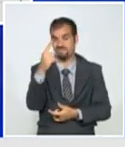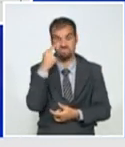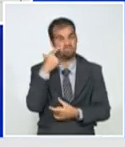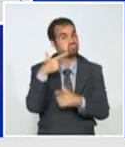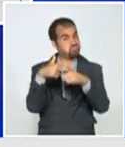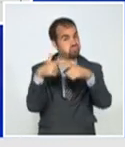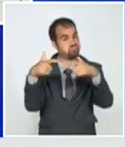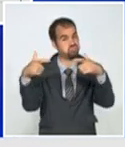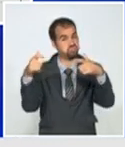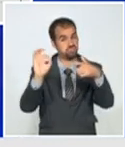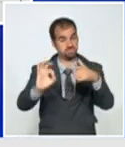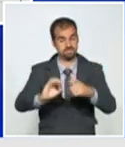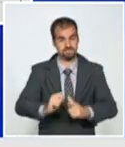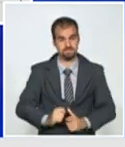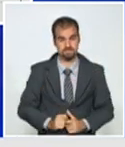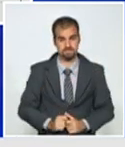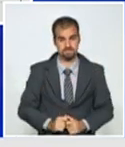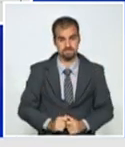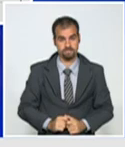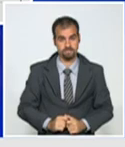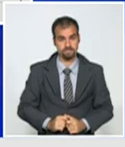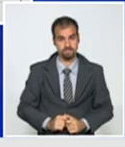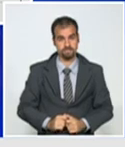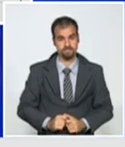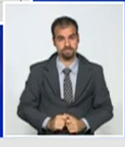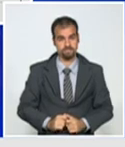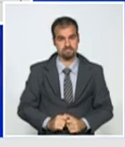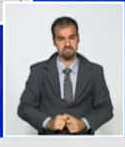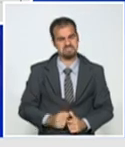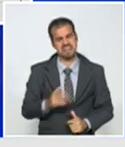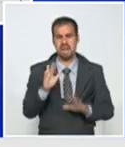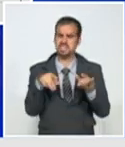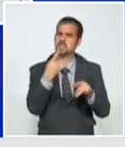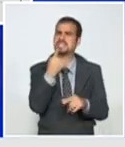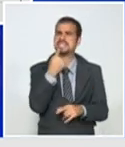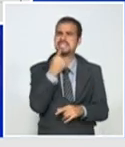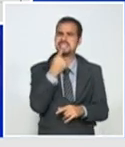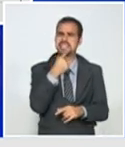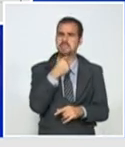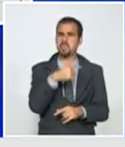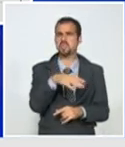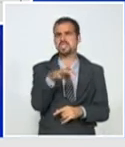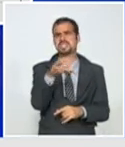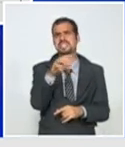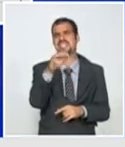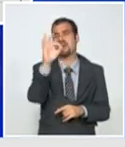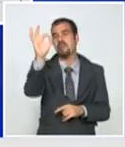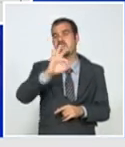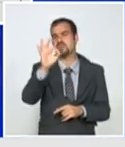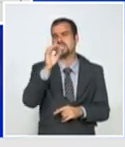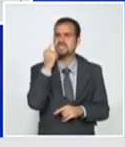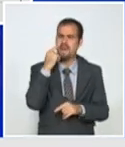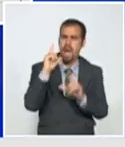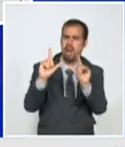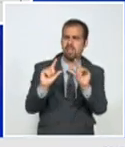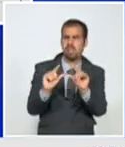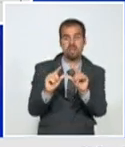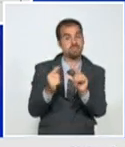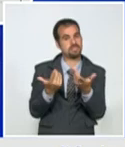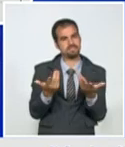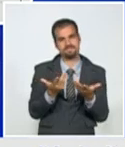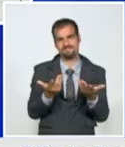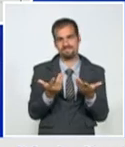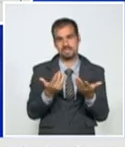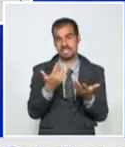pudiéramos decir, y casi ni nos gusta, no, una letalidad baja, 0,44, pero es que realmente la cantidad de